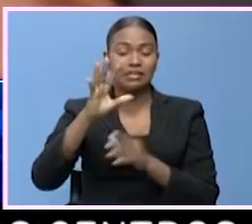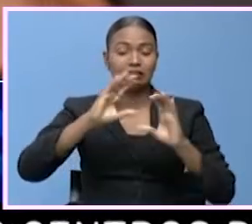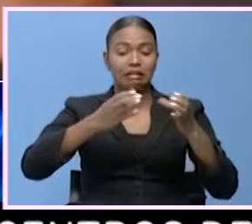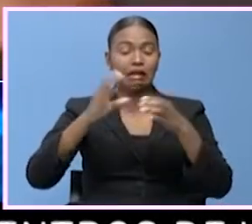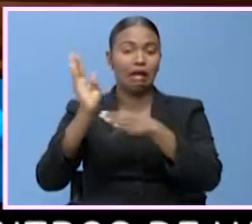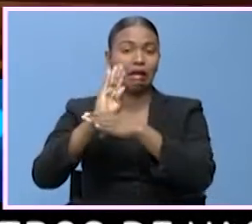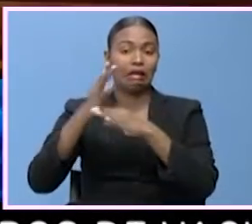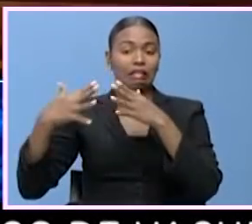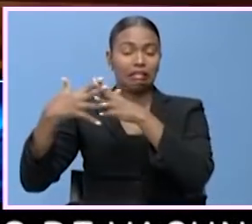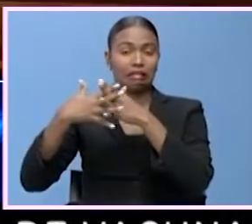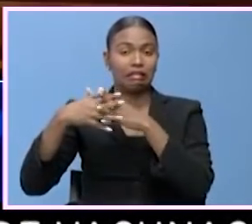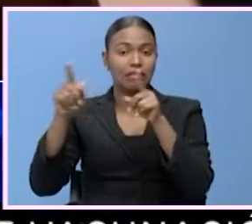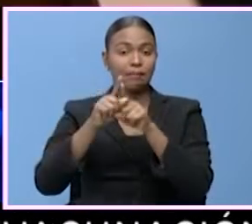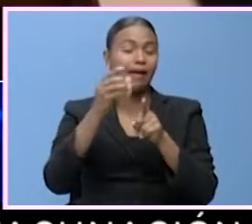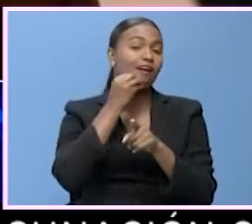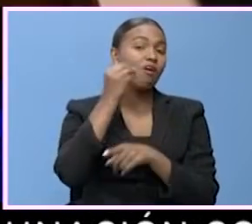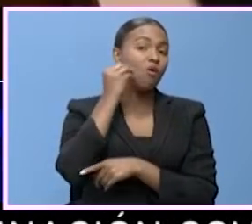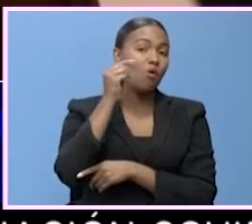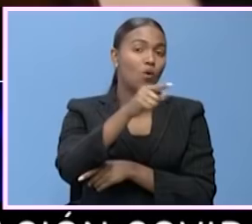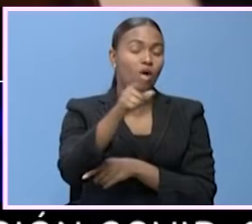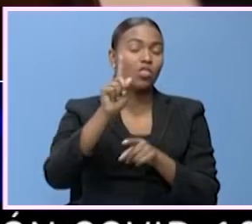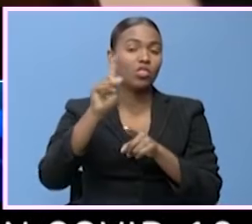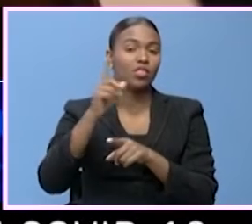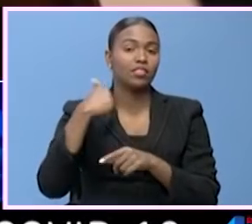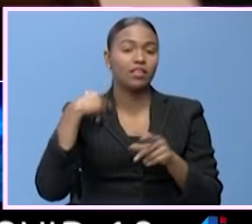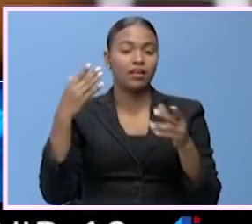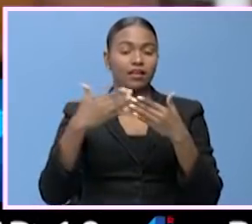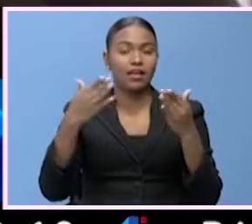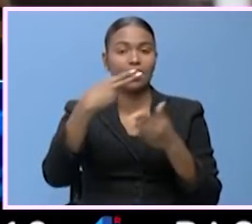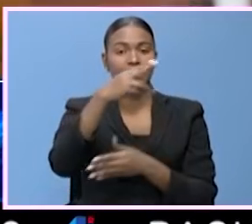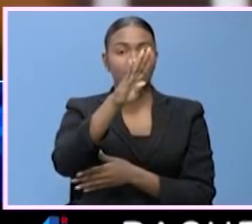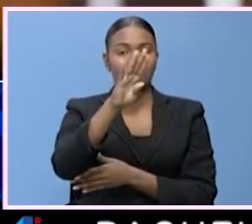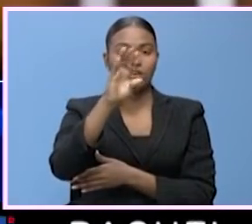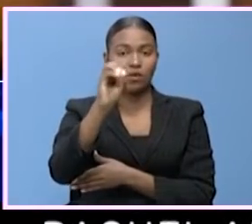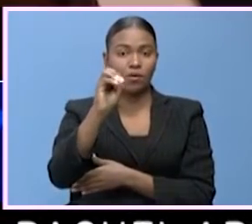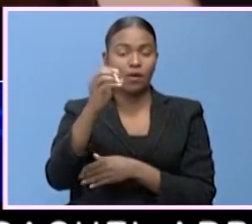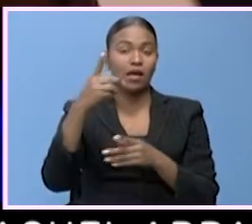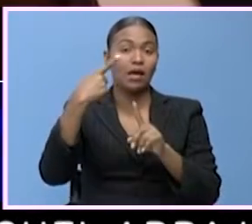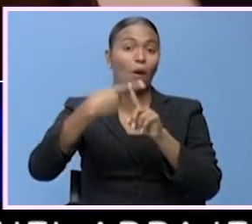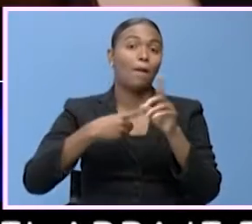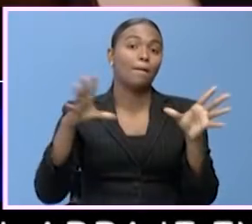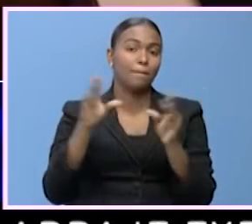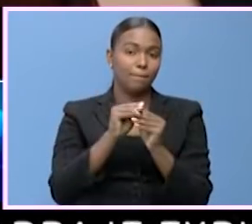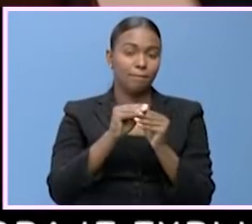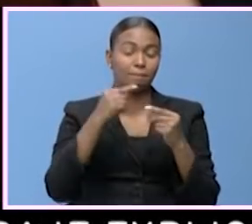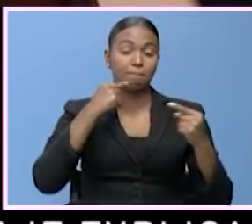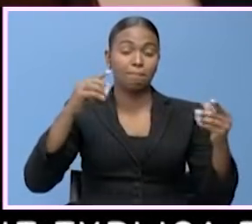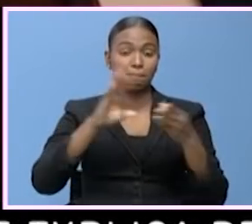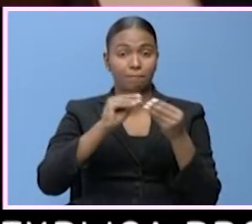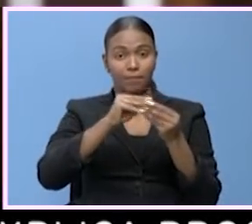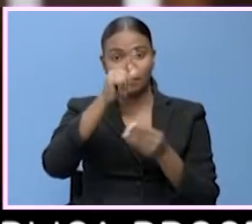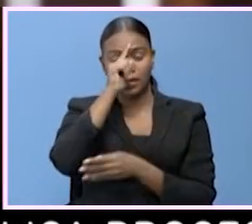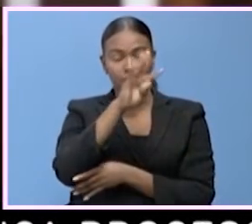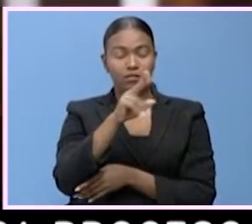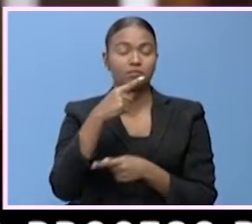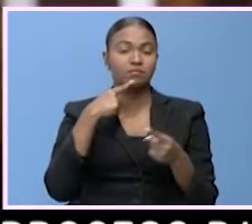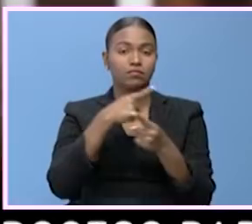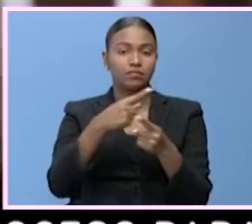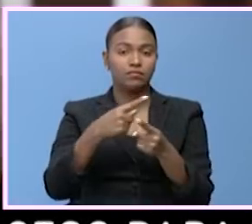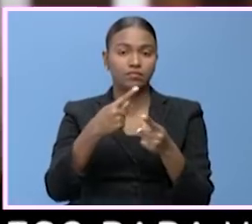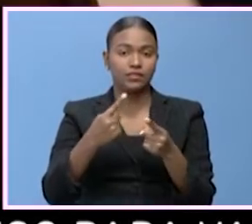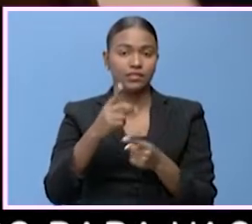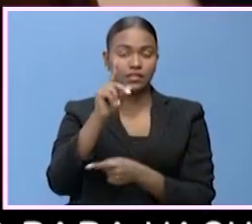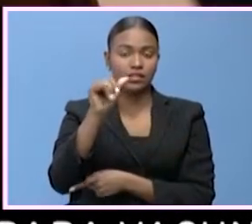y simultáneamente en los hogares, donde está disponible en HBO Max durante un mes. En los espectáculos para 4RD